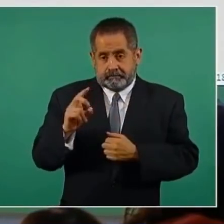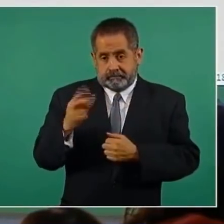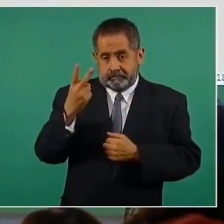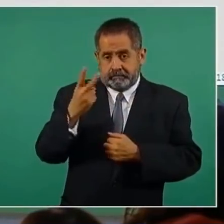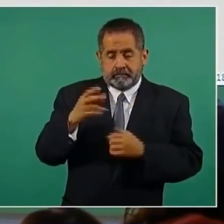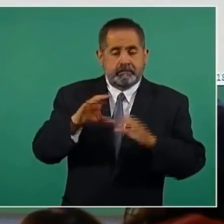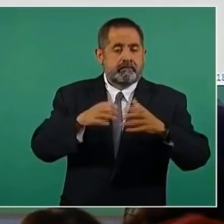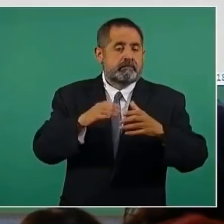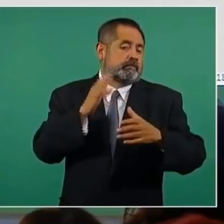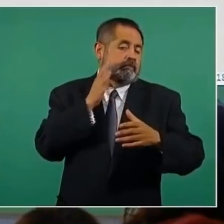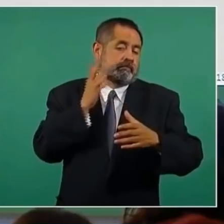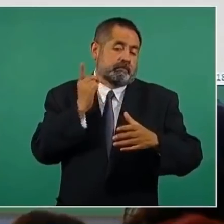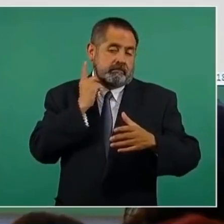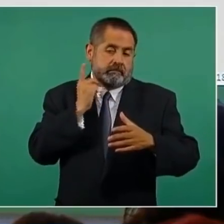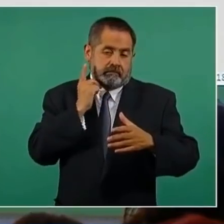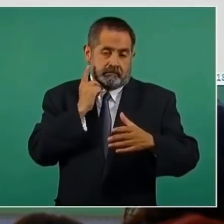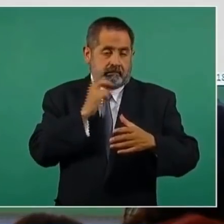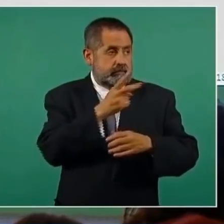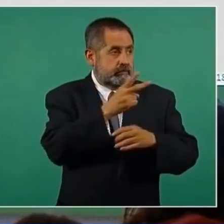legislaturas,